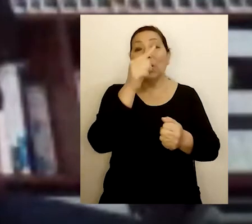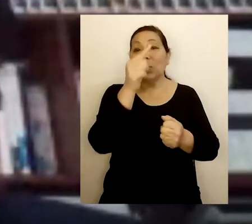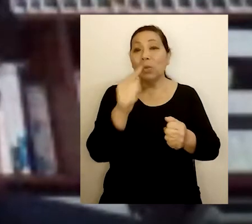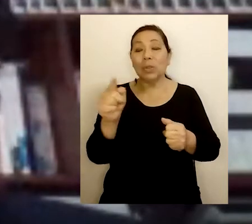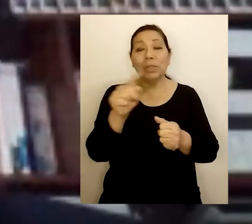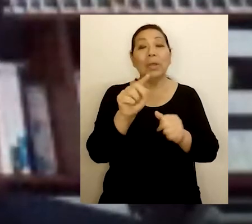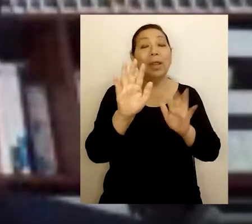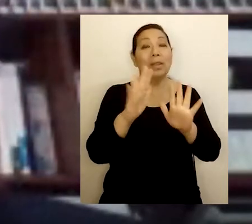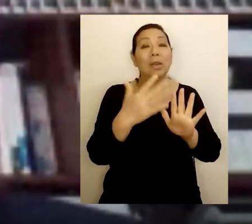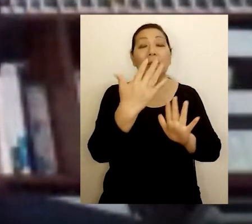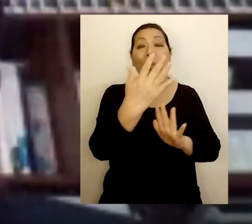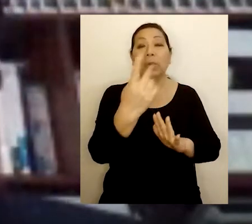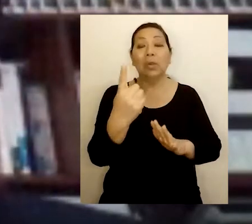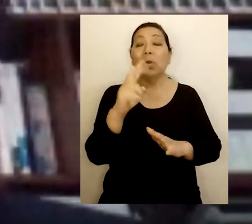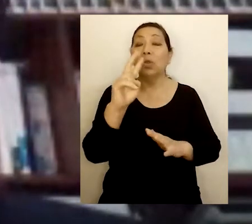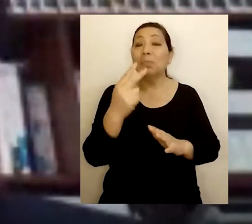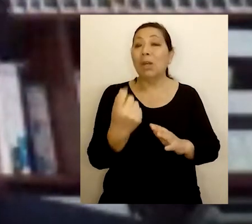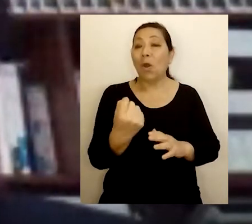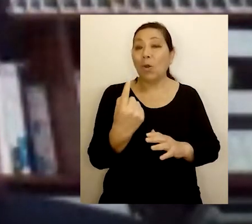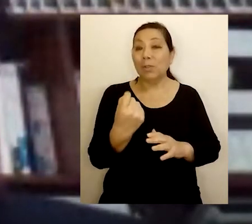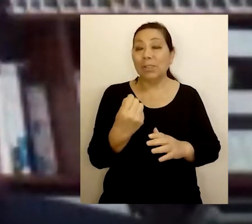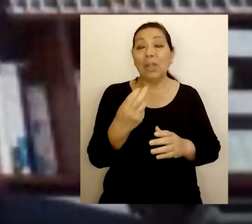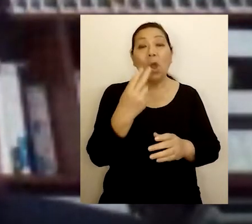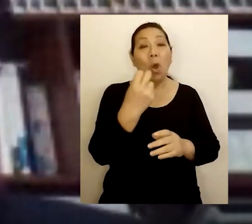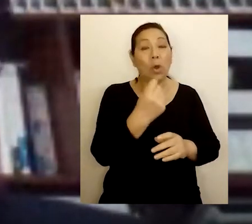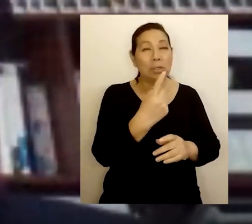nulidad números 1051-2011,